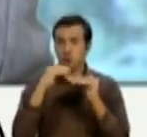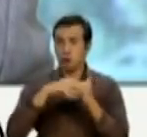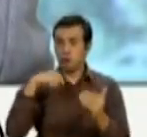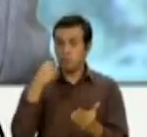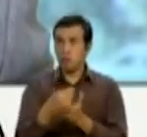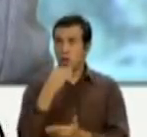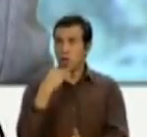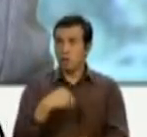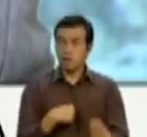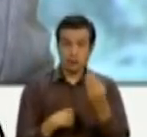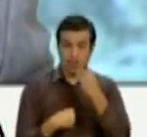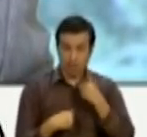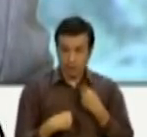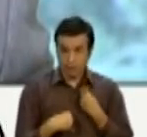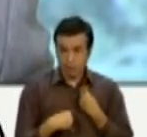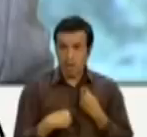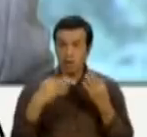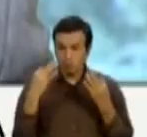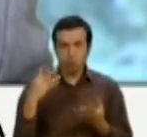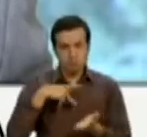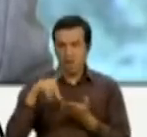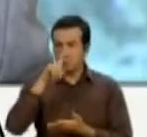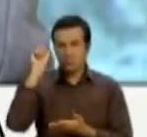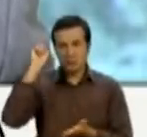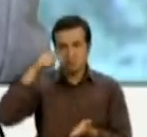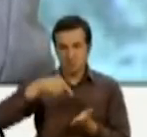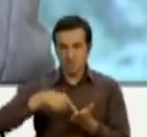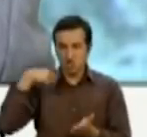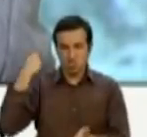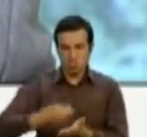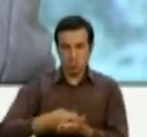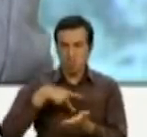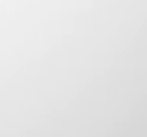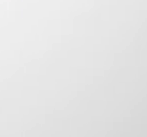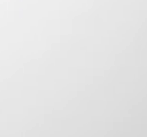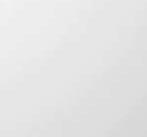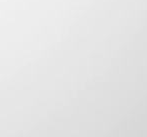por información que conduzca a su captura en el Ecuador o en Colombia.